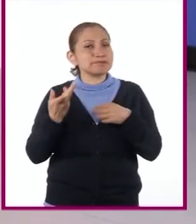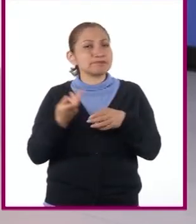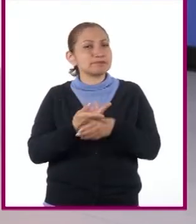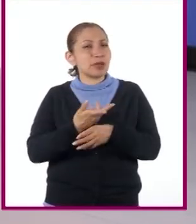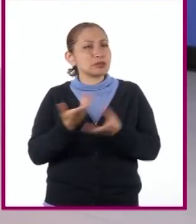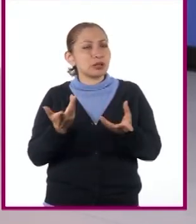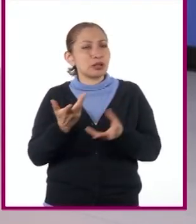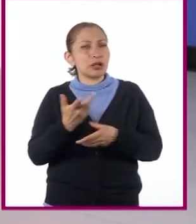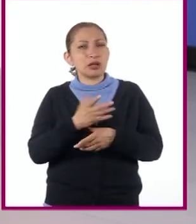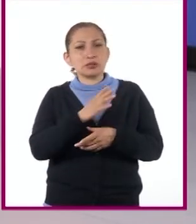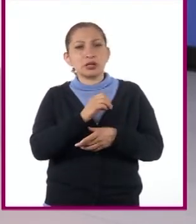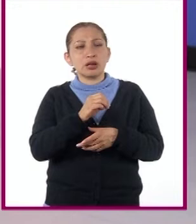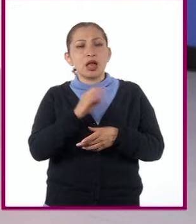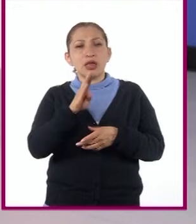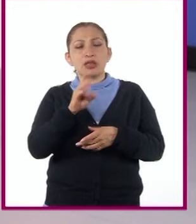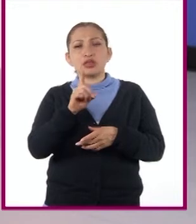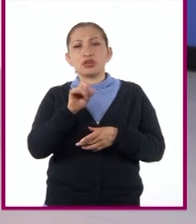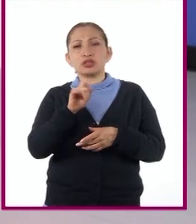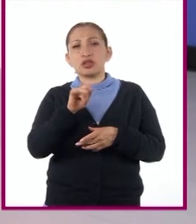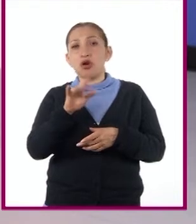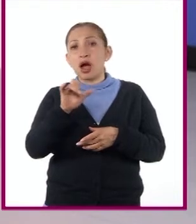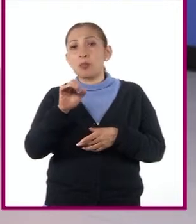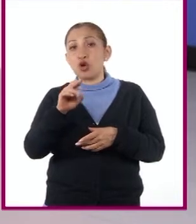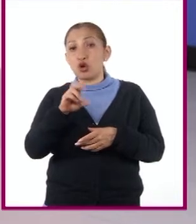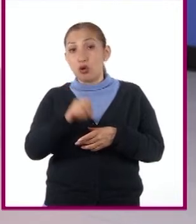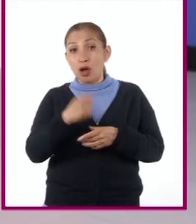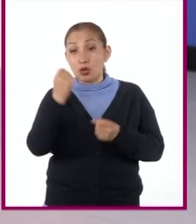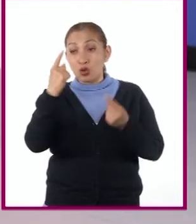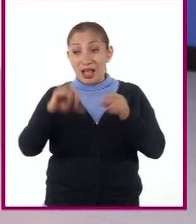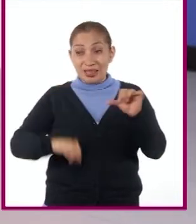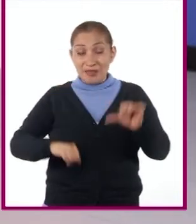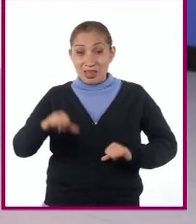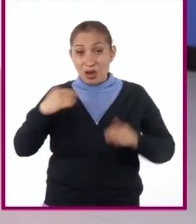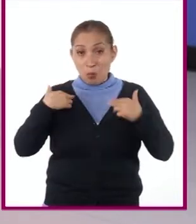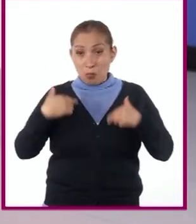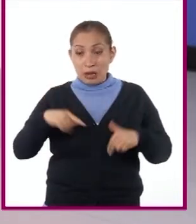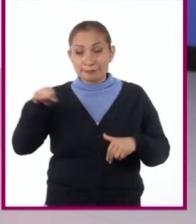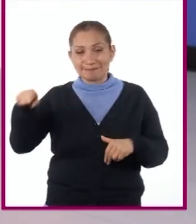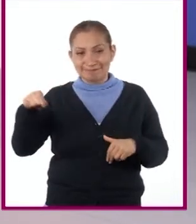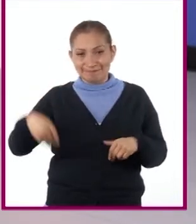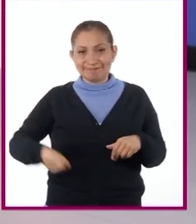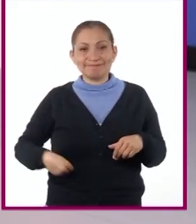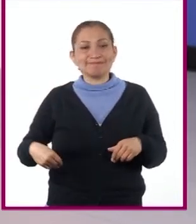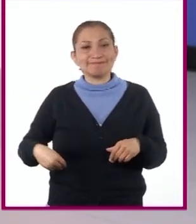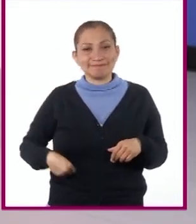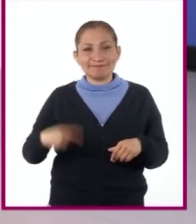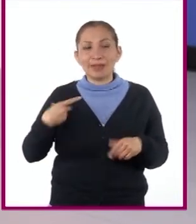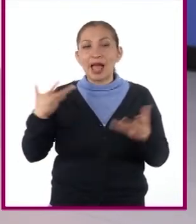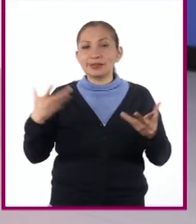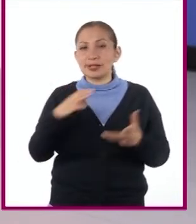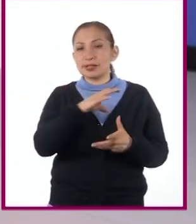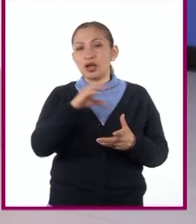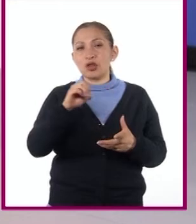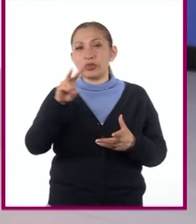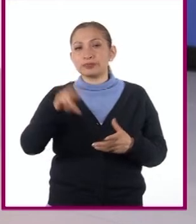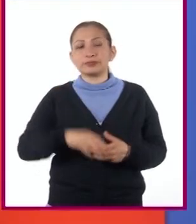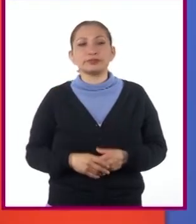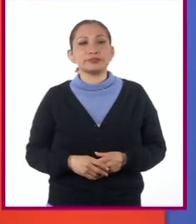con el dióxido de carbono? Algunas actividades económicas son las principales causas de emisión de este